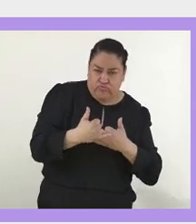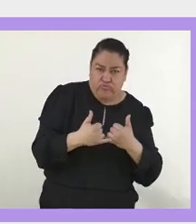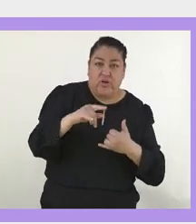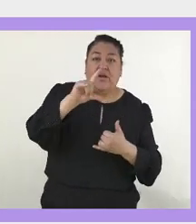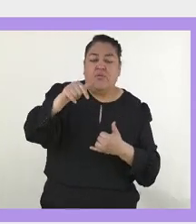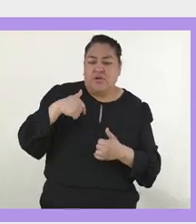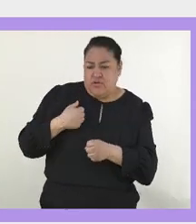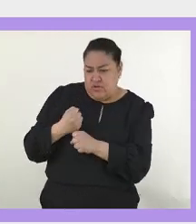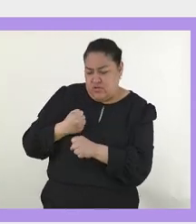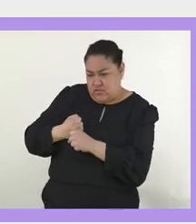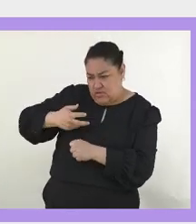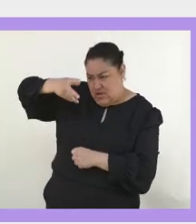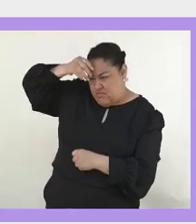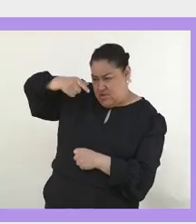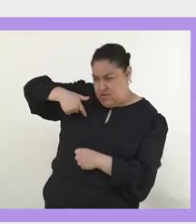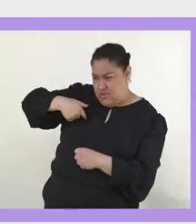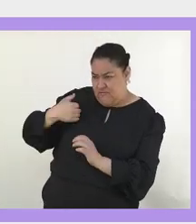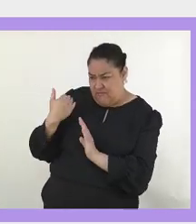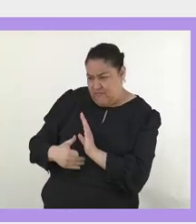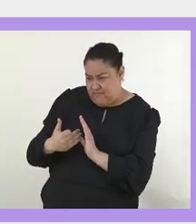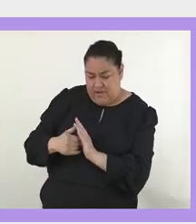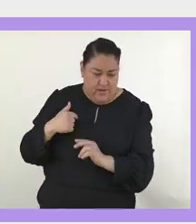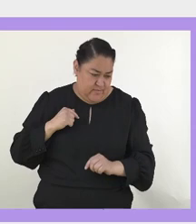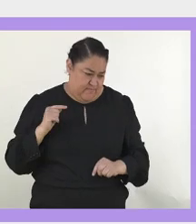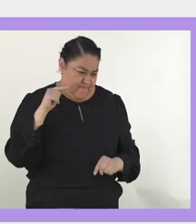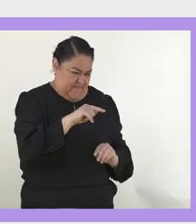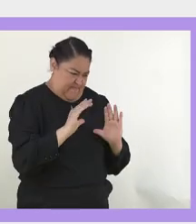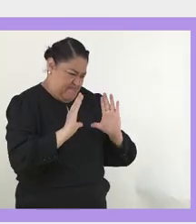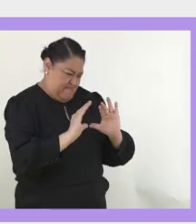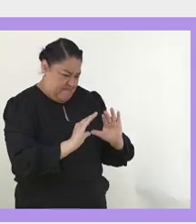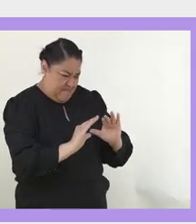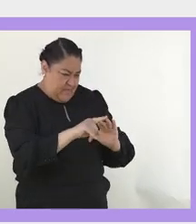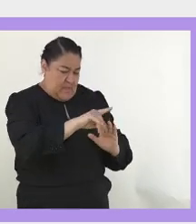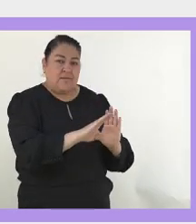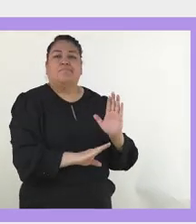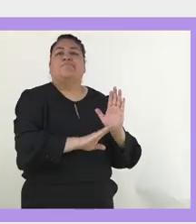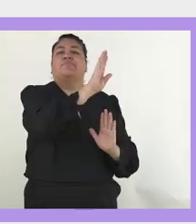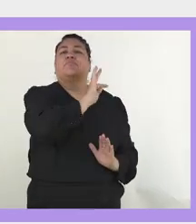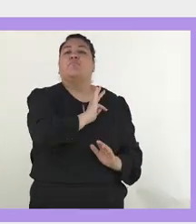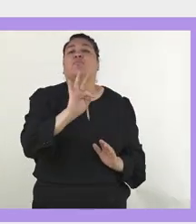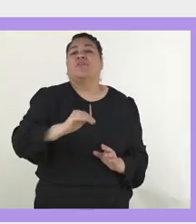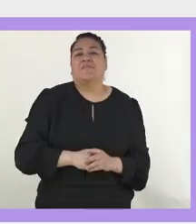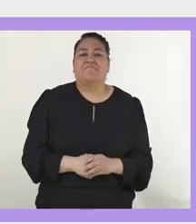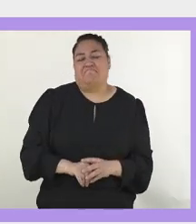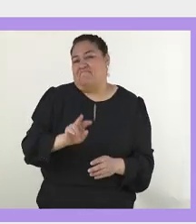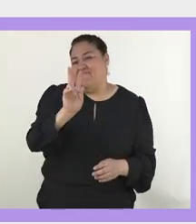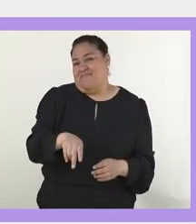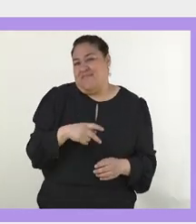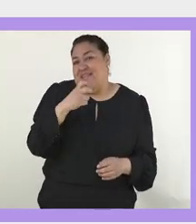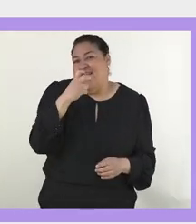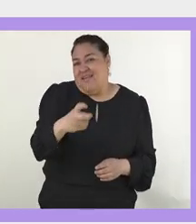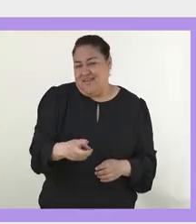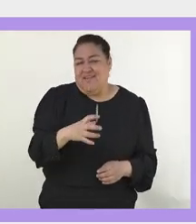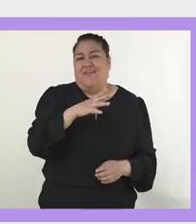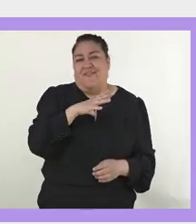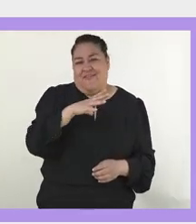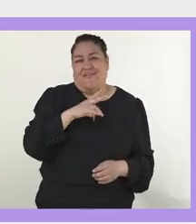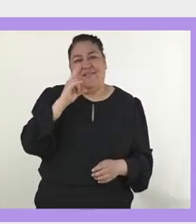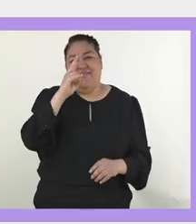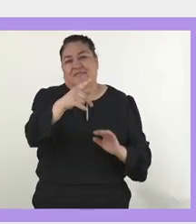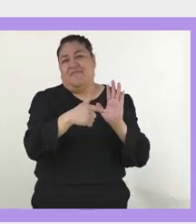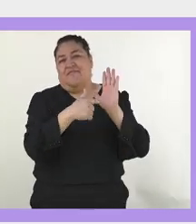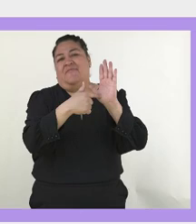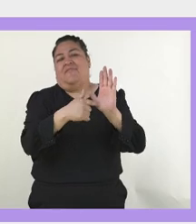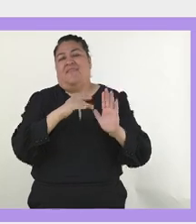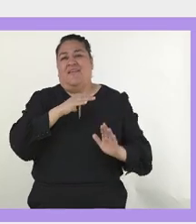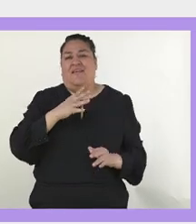demás lo que tú no tuviste pero que empezaste a luchar por él sin duda me encanta lo que dice Andrea porque es verdad mira aquí está aquí hay claros ejemplos